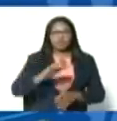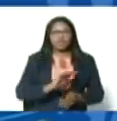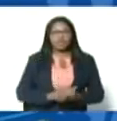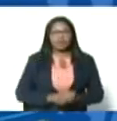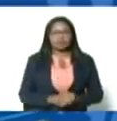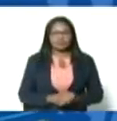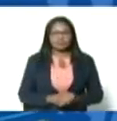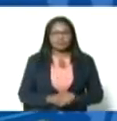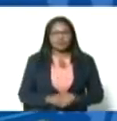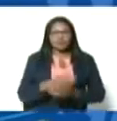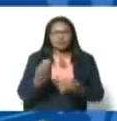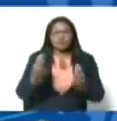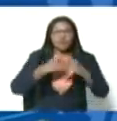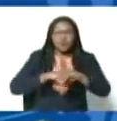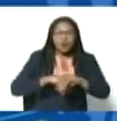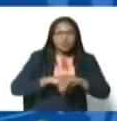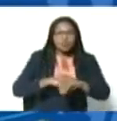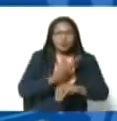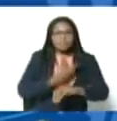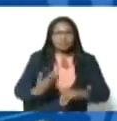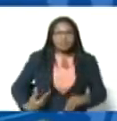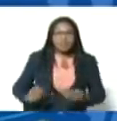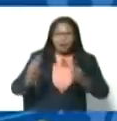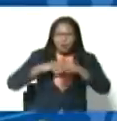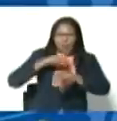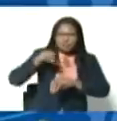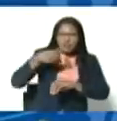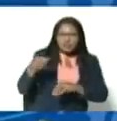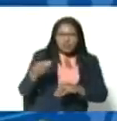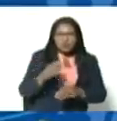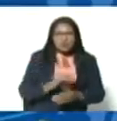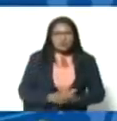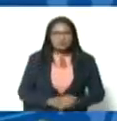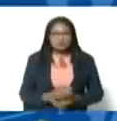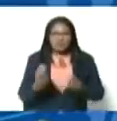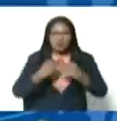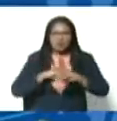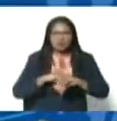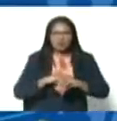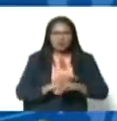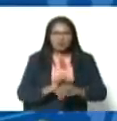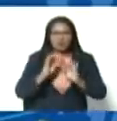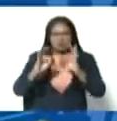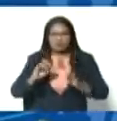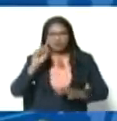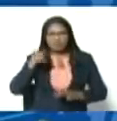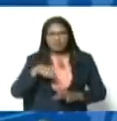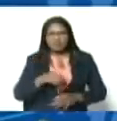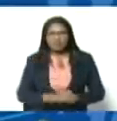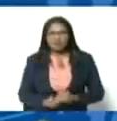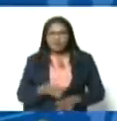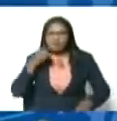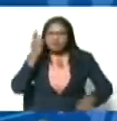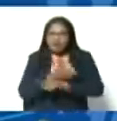acuerdo con presidente? Totalmente de acuerdo. Bueno, así me gusta, Hipólito.